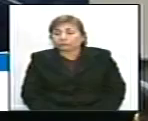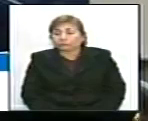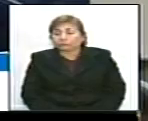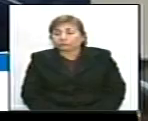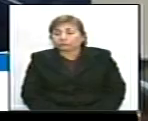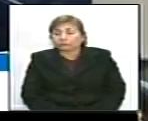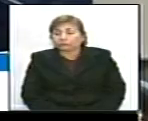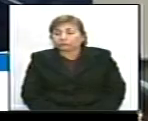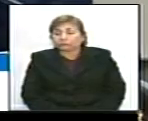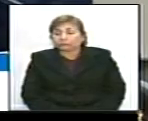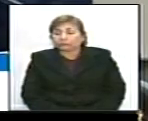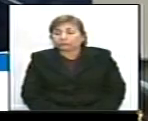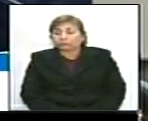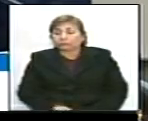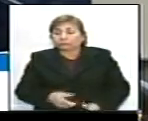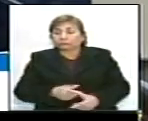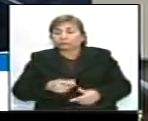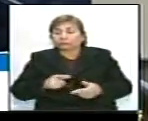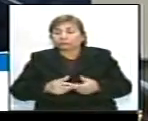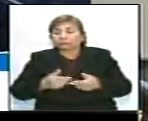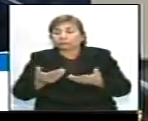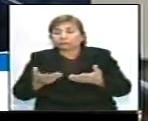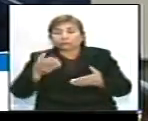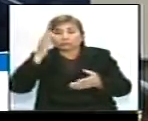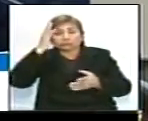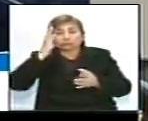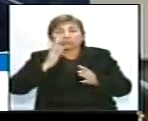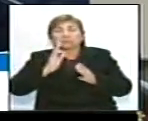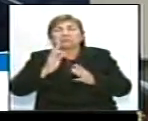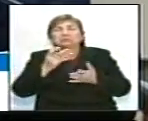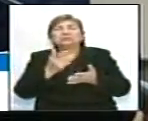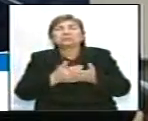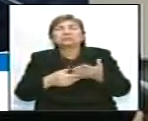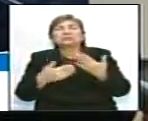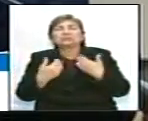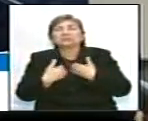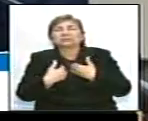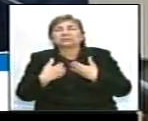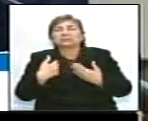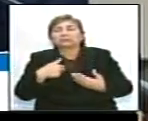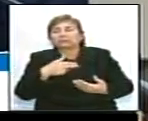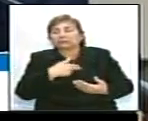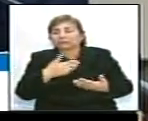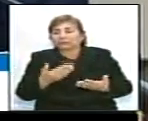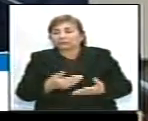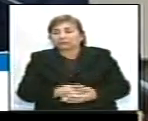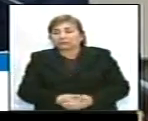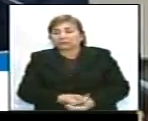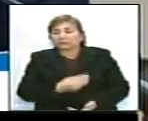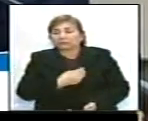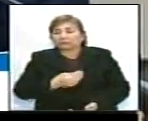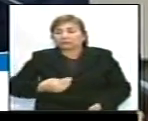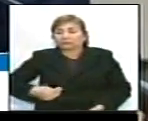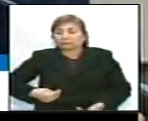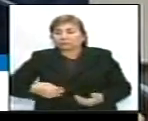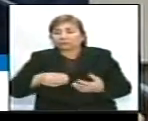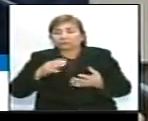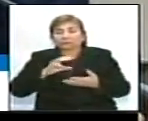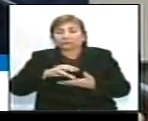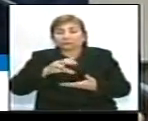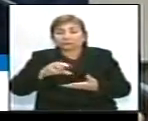señora ministra. Entonces, ¿cuál es el enfoque que teníamos, que tenemos nosotros como ministerio, ¿no? Por un